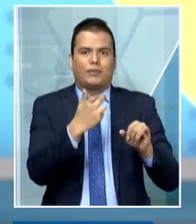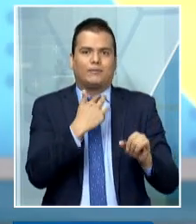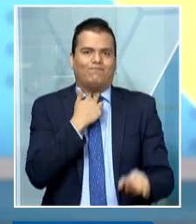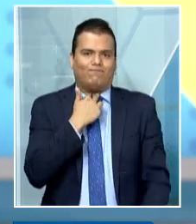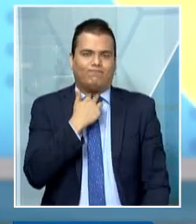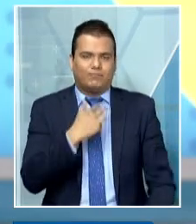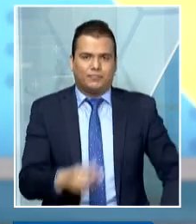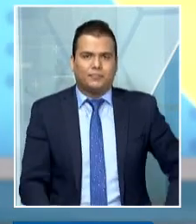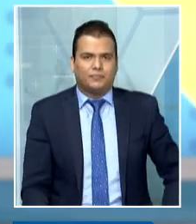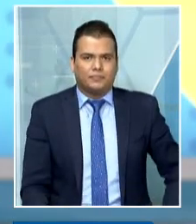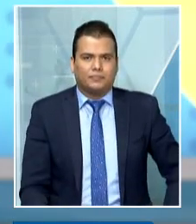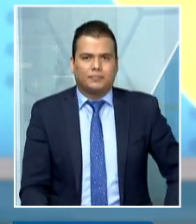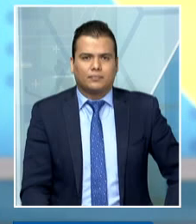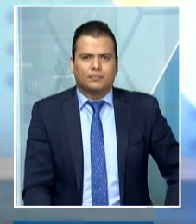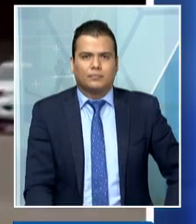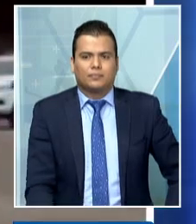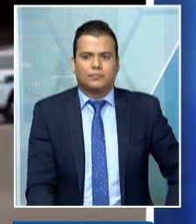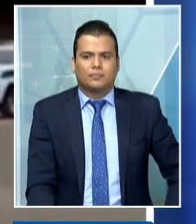operar desde hace 7 meses.